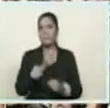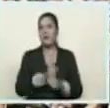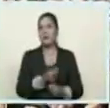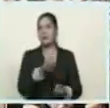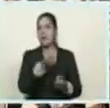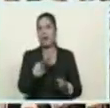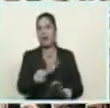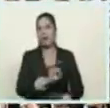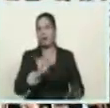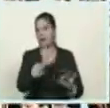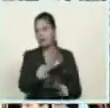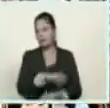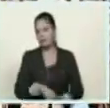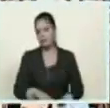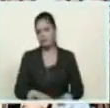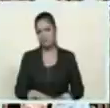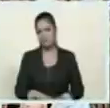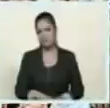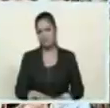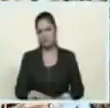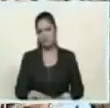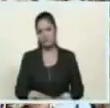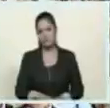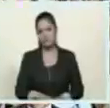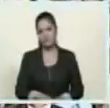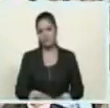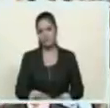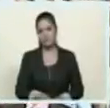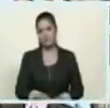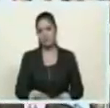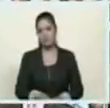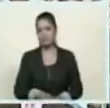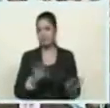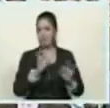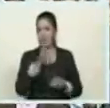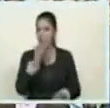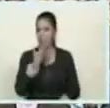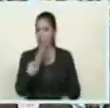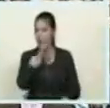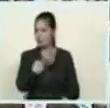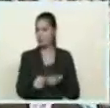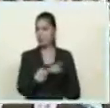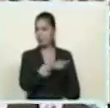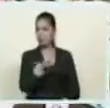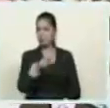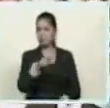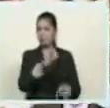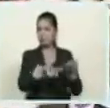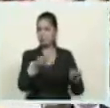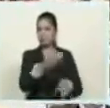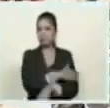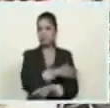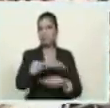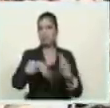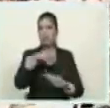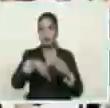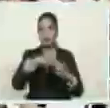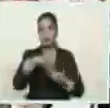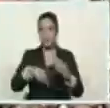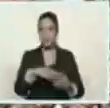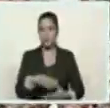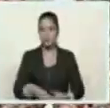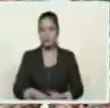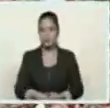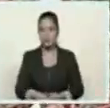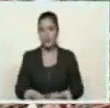nada no podemos esperar nada bueno de los adversarios de la revolución